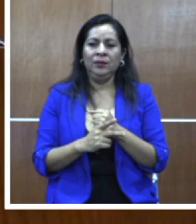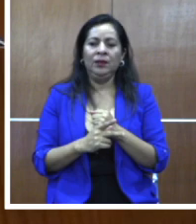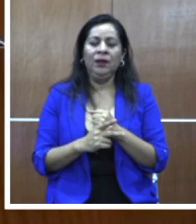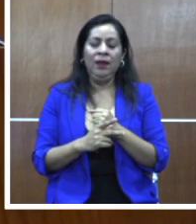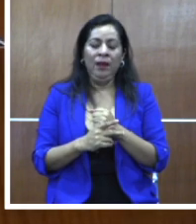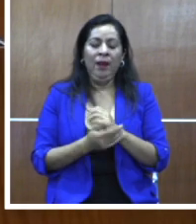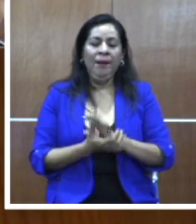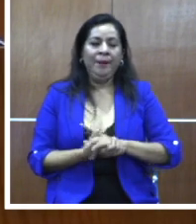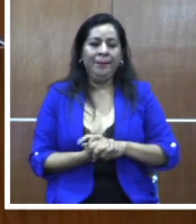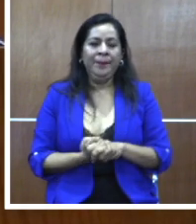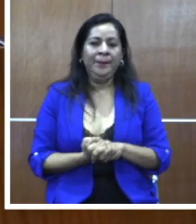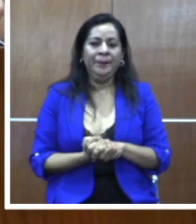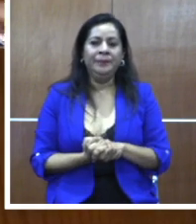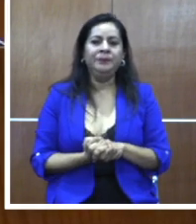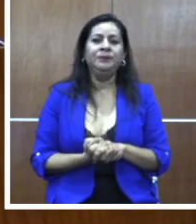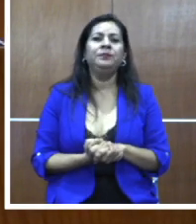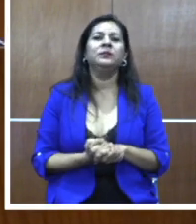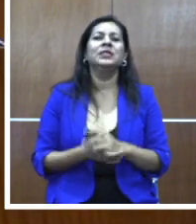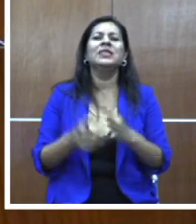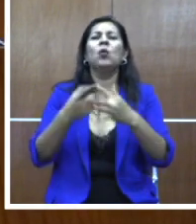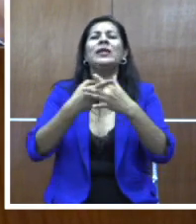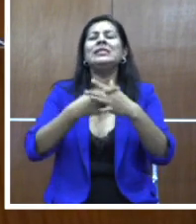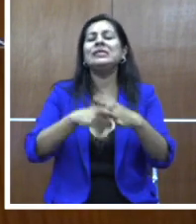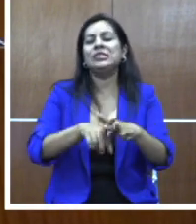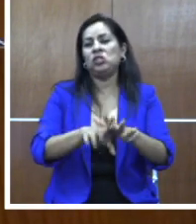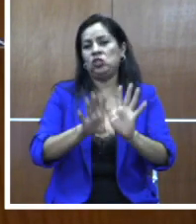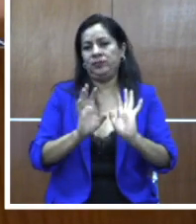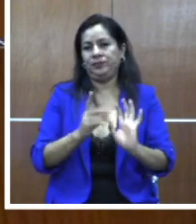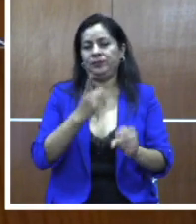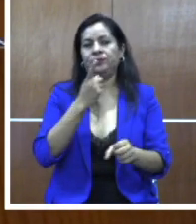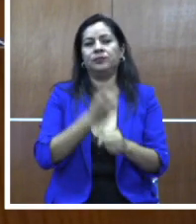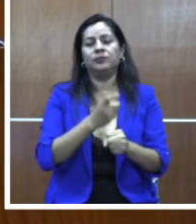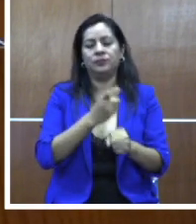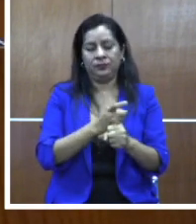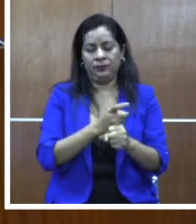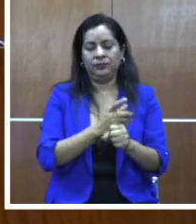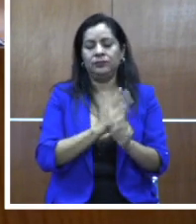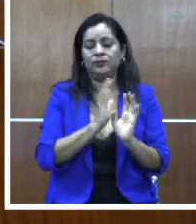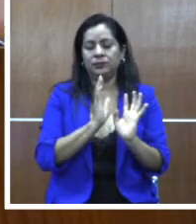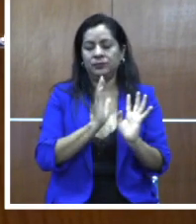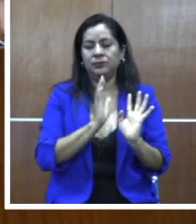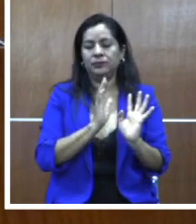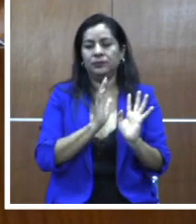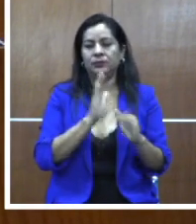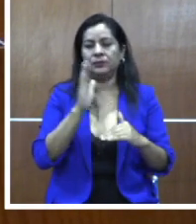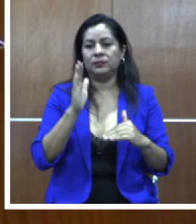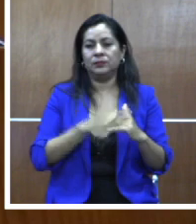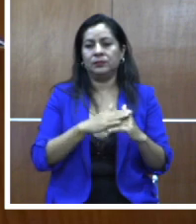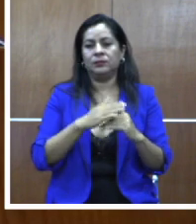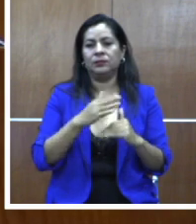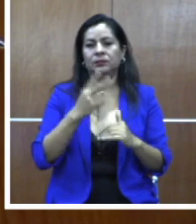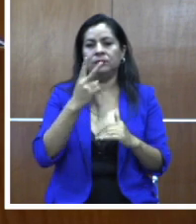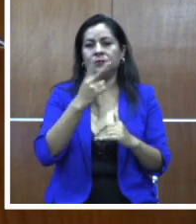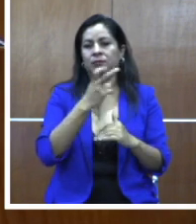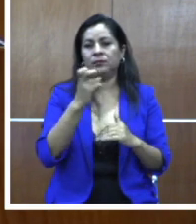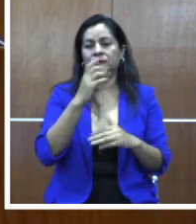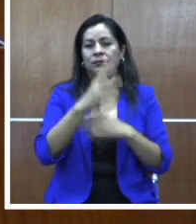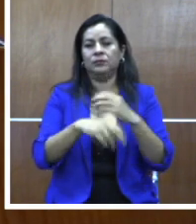a dudas, un parteaguas. Por primera vez en más de 2